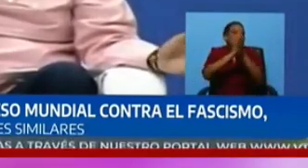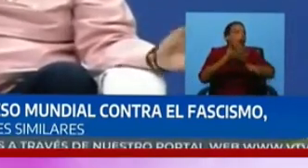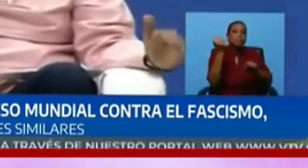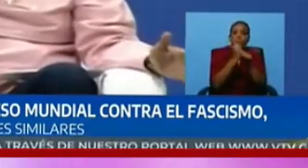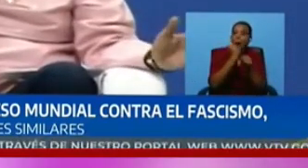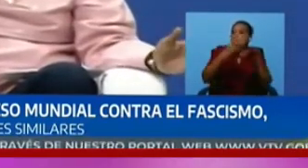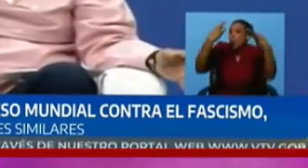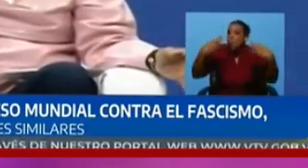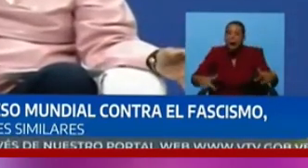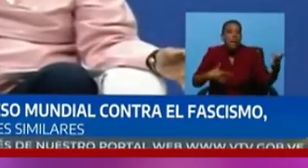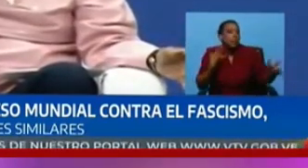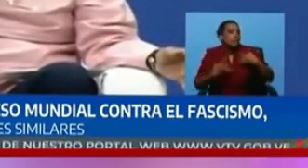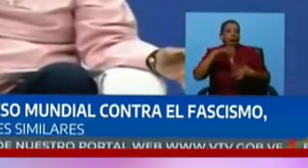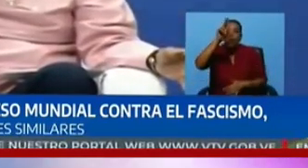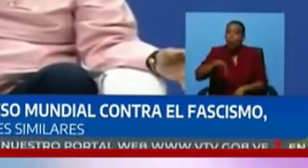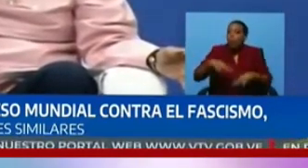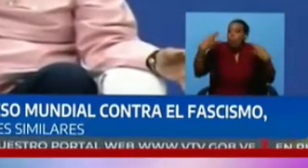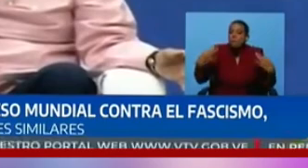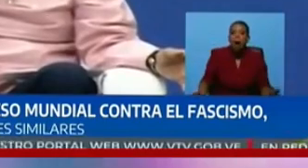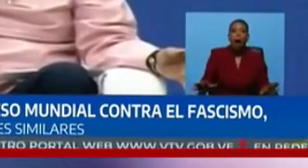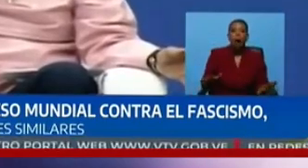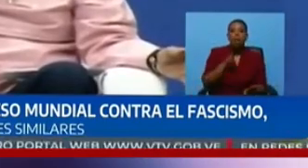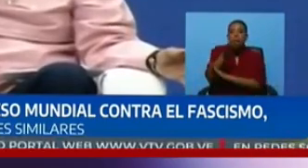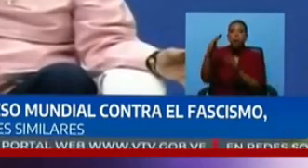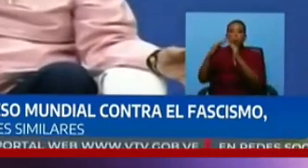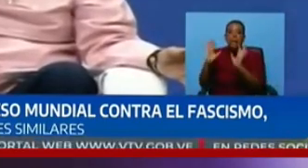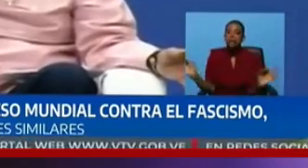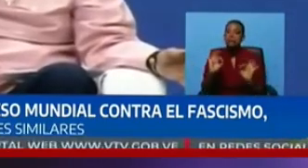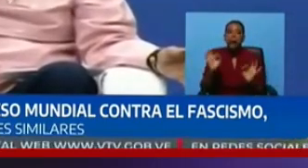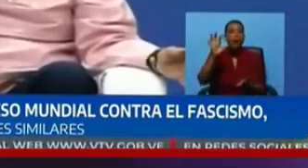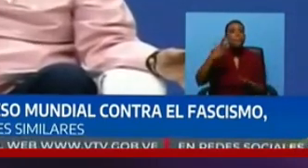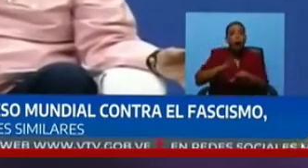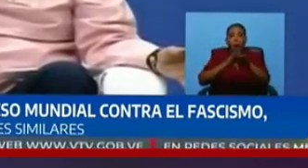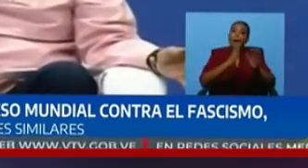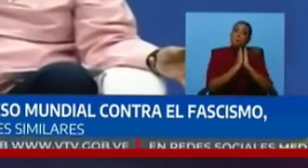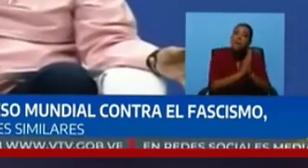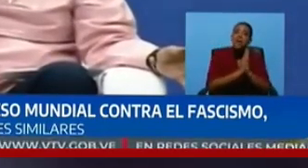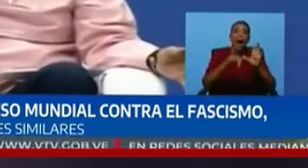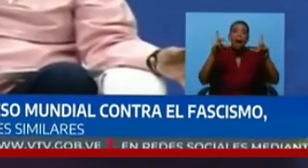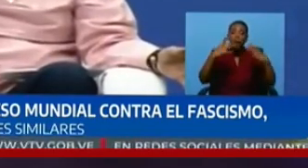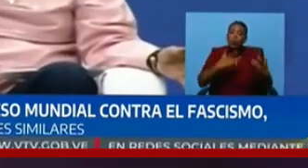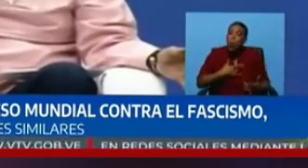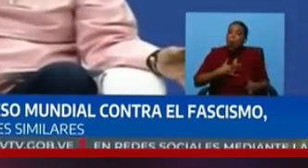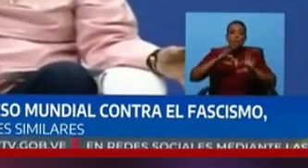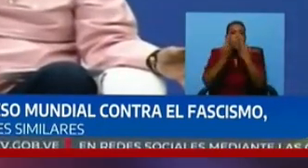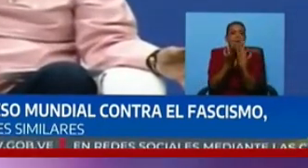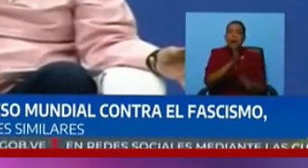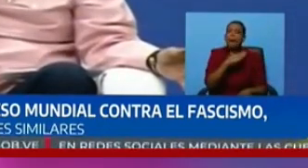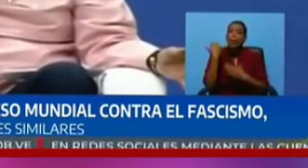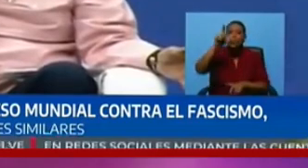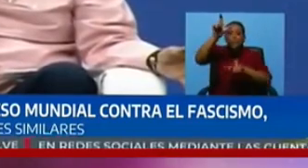este genocidio de Israel contra el pueblo palestino. Además, hoy con las redes sociales se ha